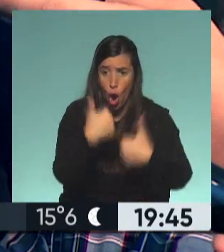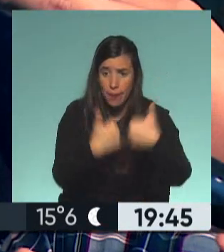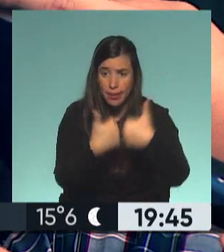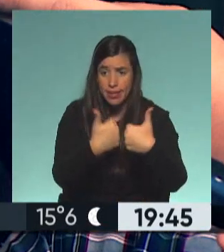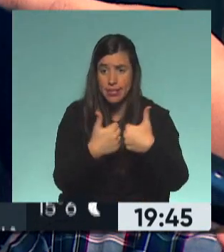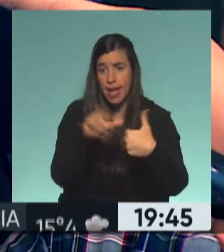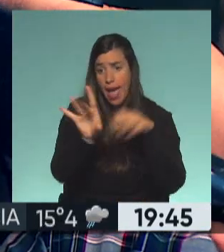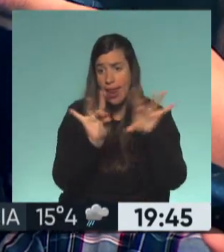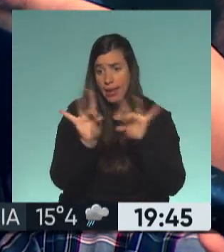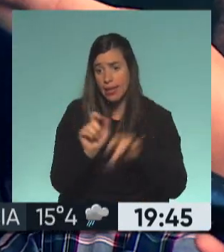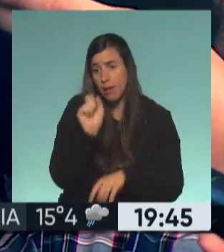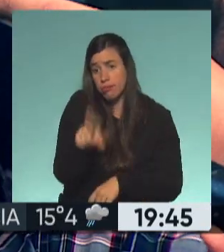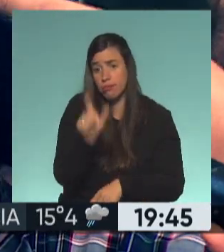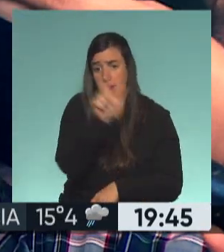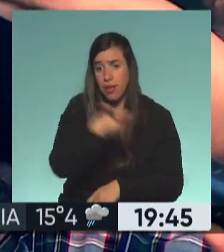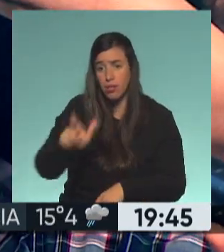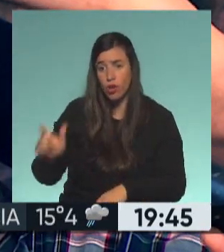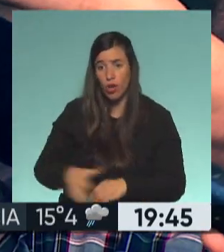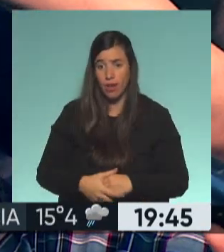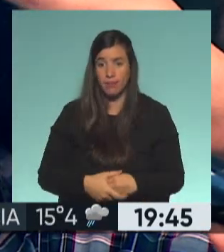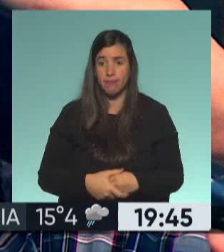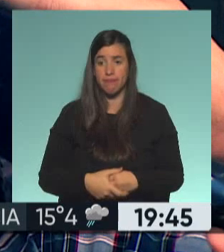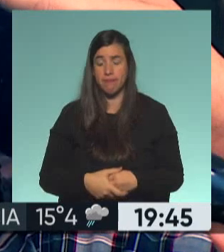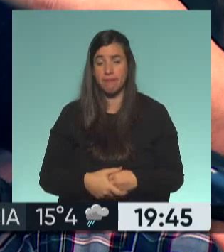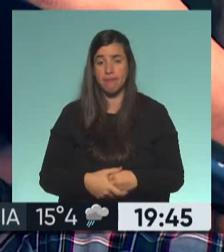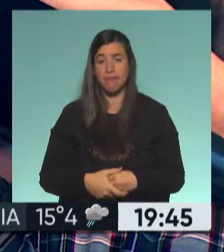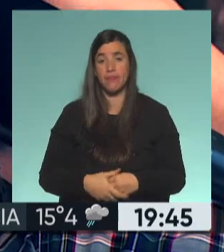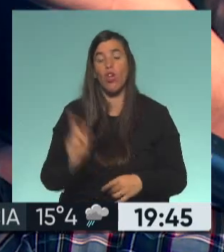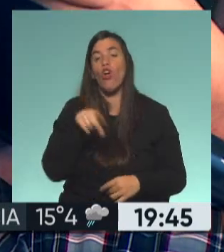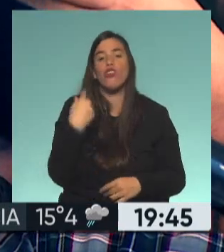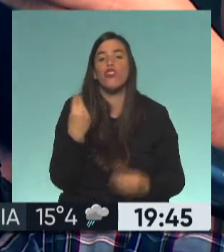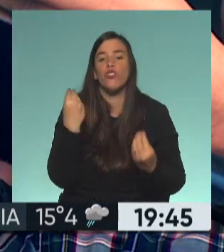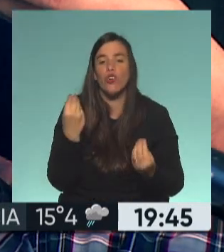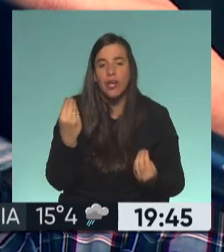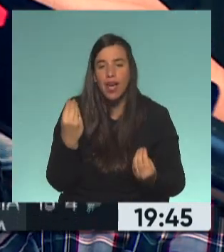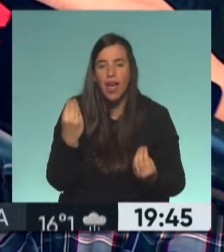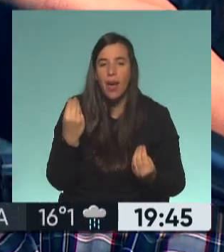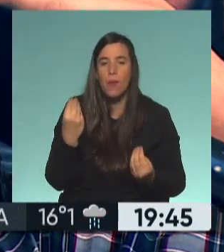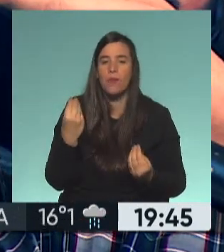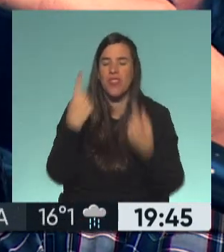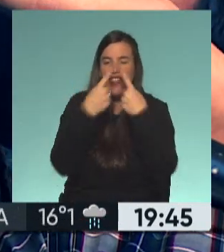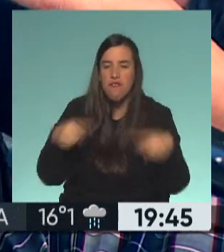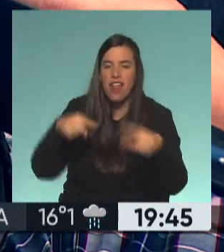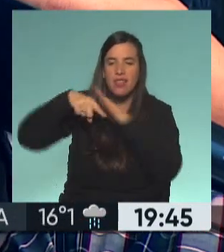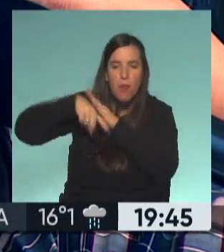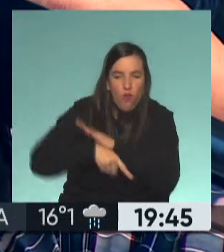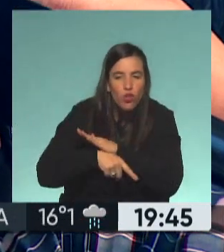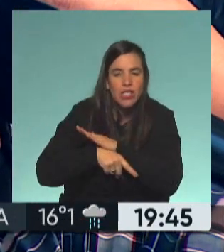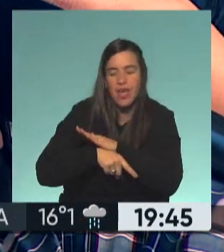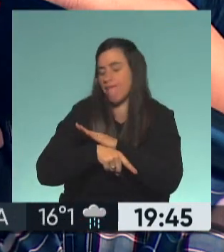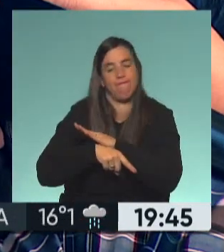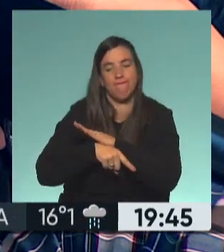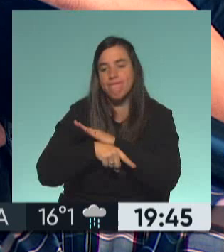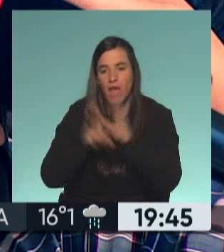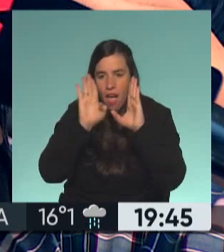Y lo que tenemos que hacer es tratar de no profundizar diferencias que son secundarias y enfocarnos en el programa